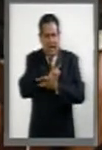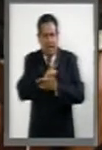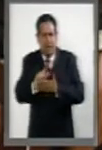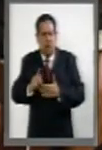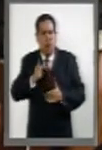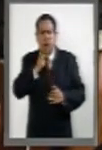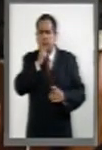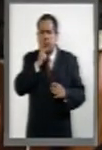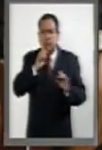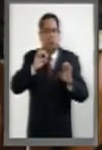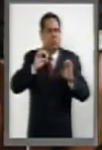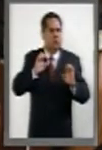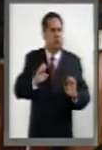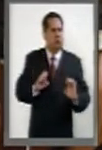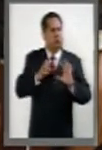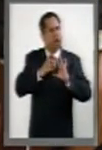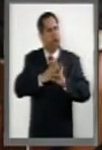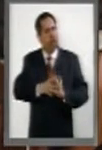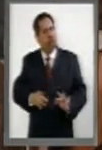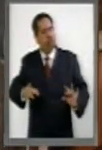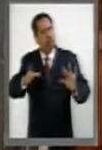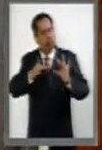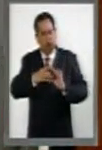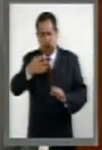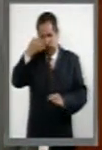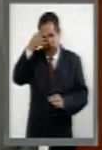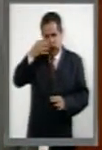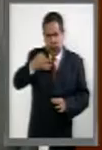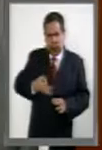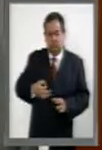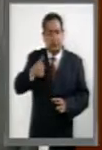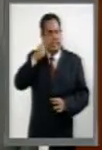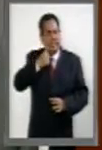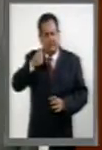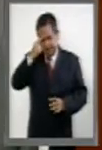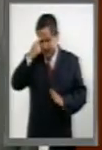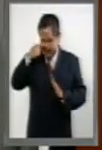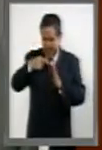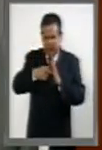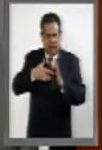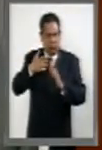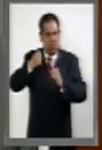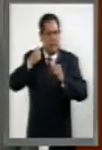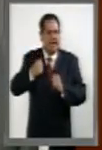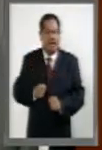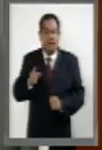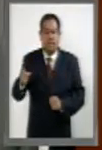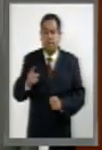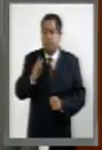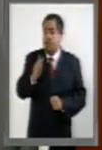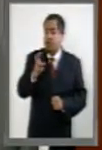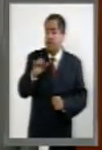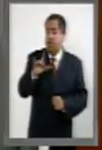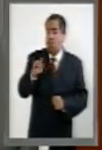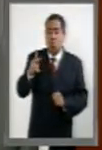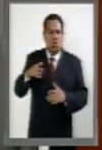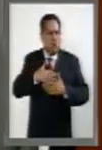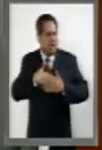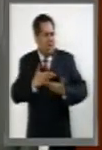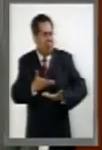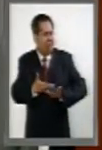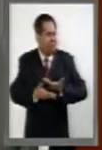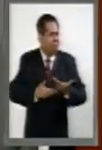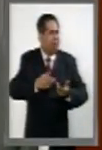palabras, sereno en su ánimo, pero con convicciones profundas. Braulio dedicó su vida al